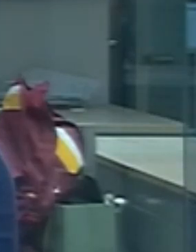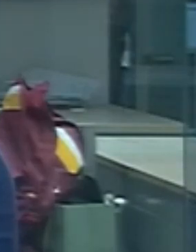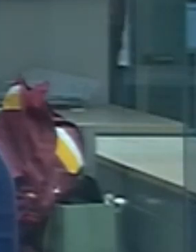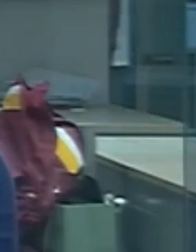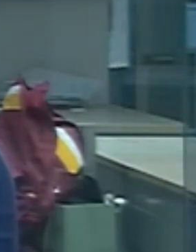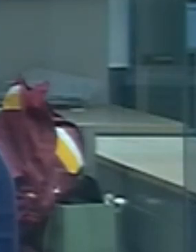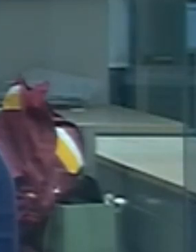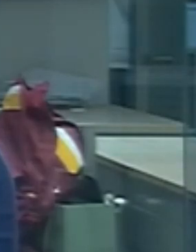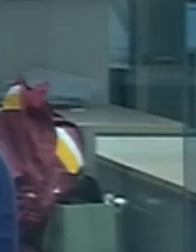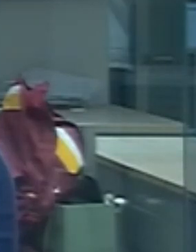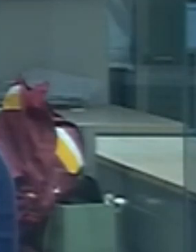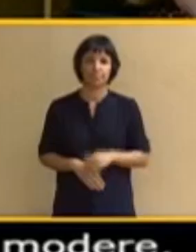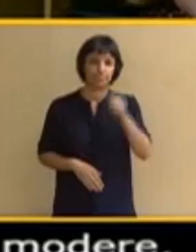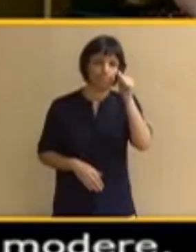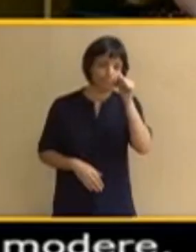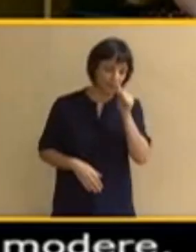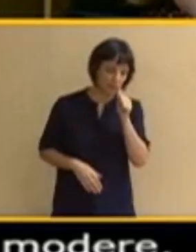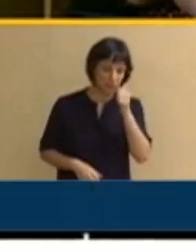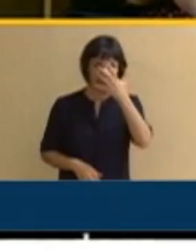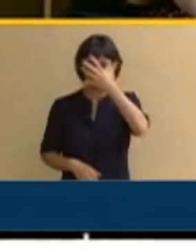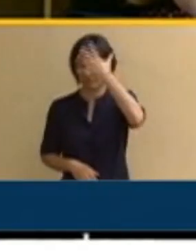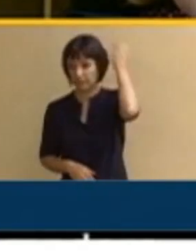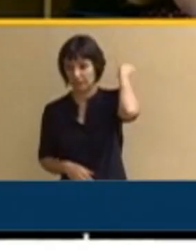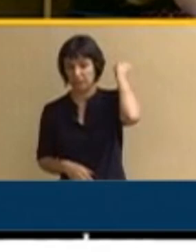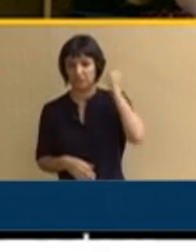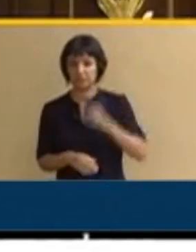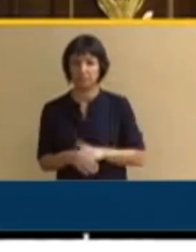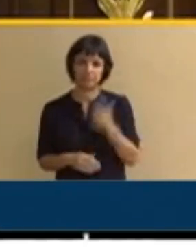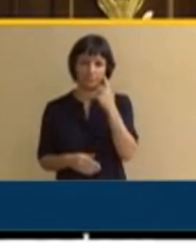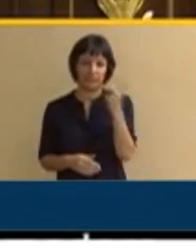cinismo. Que miren los.